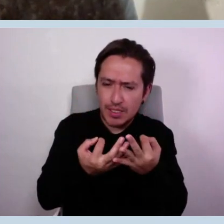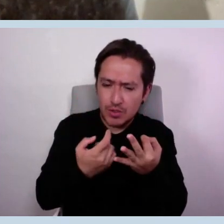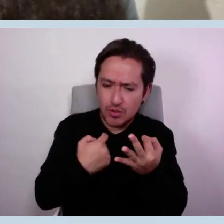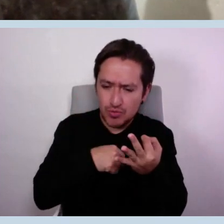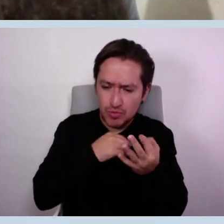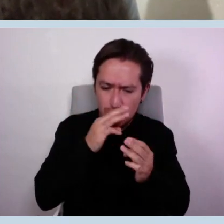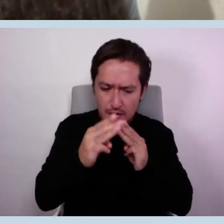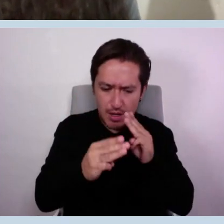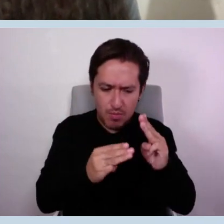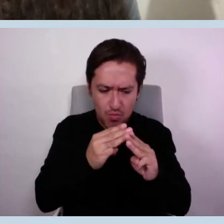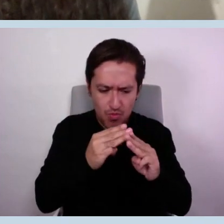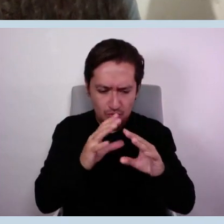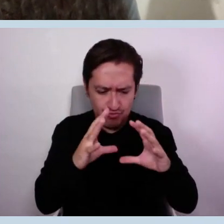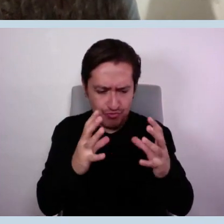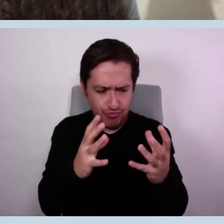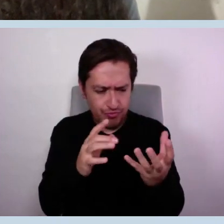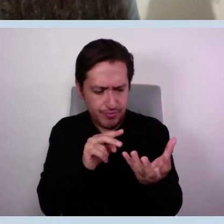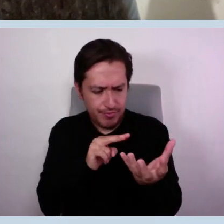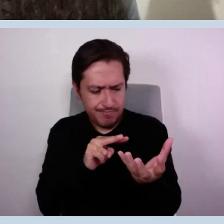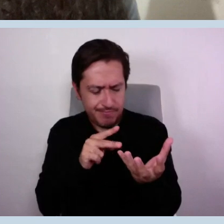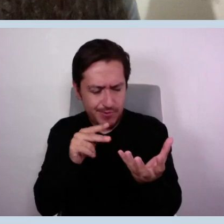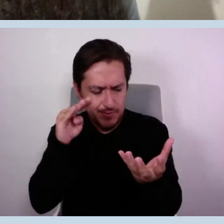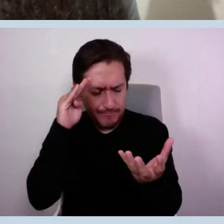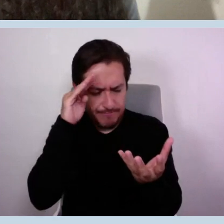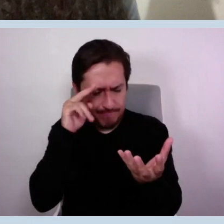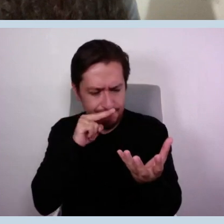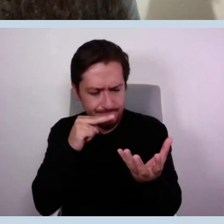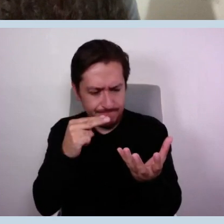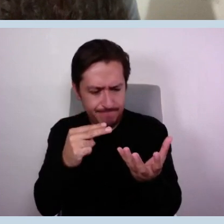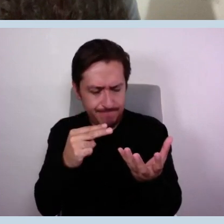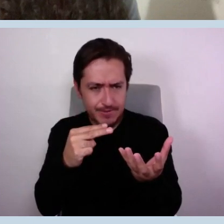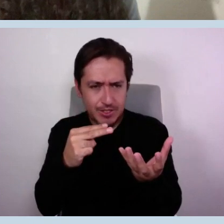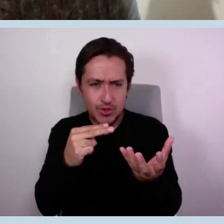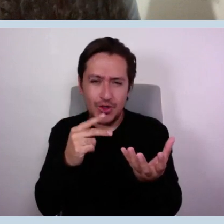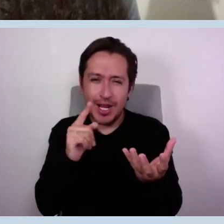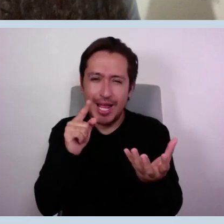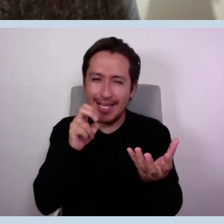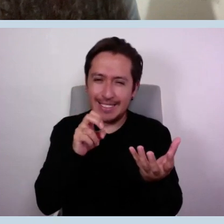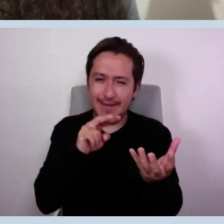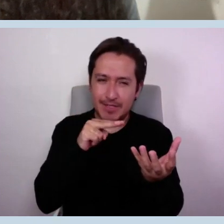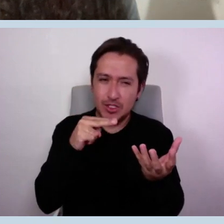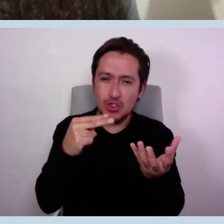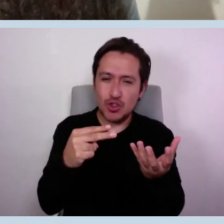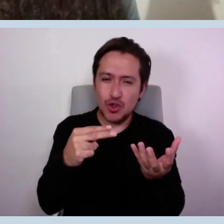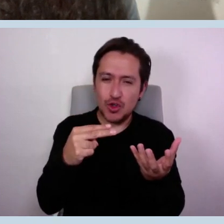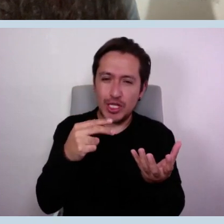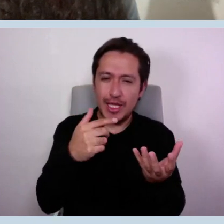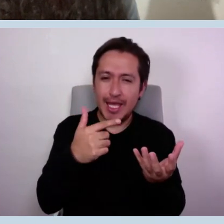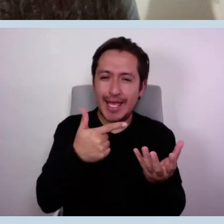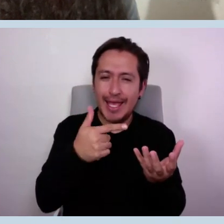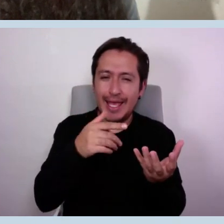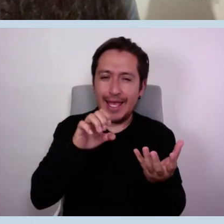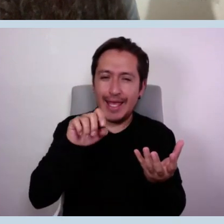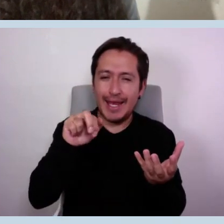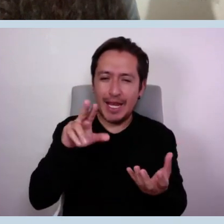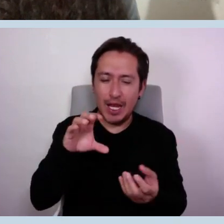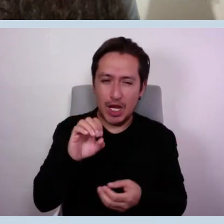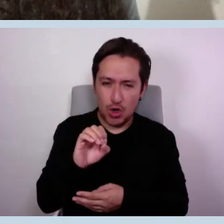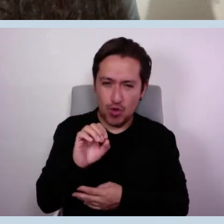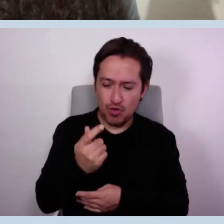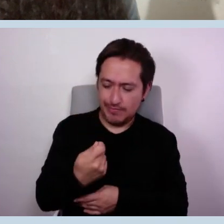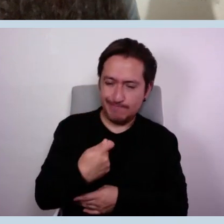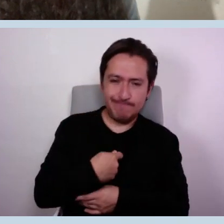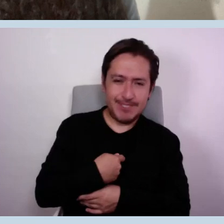mundo no entonces creo que la perspectiva de género y más allá de la perspectiva de género la perspectiva